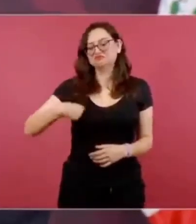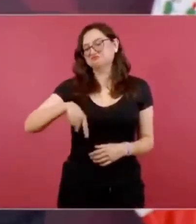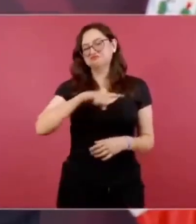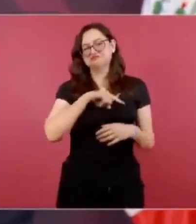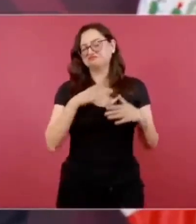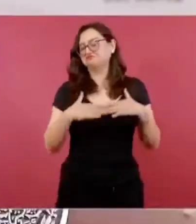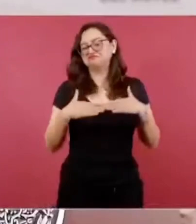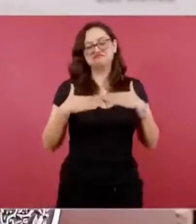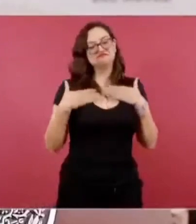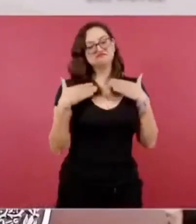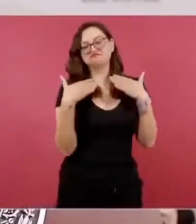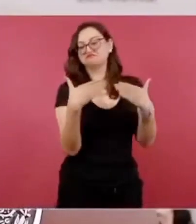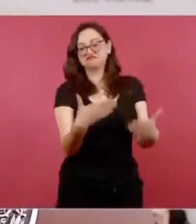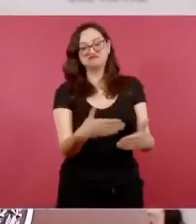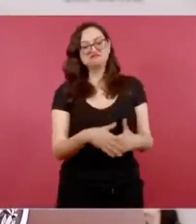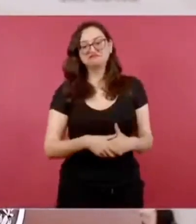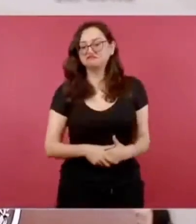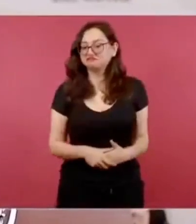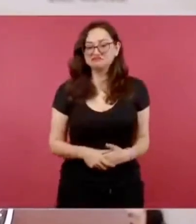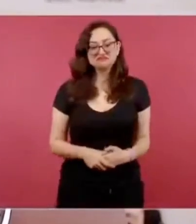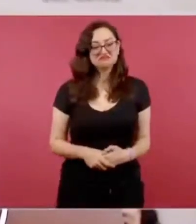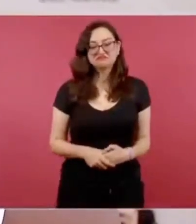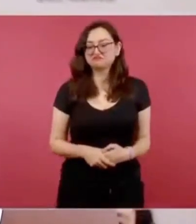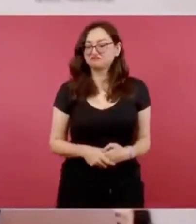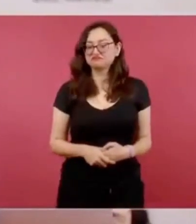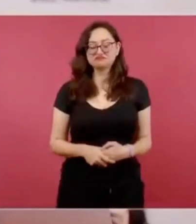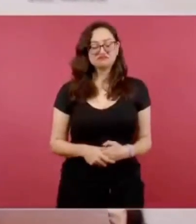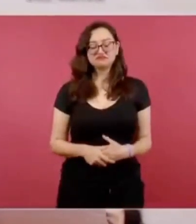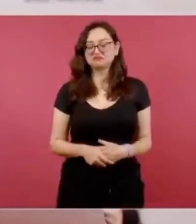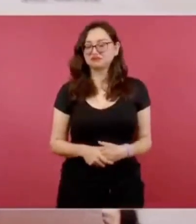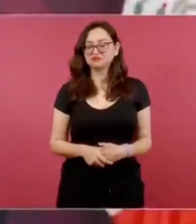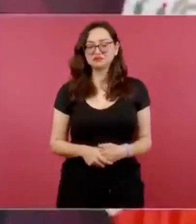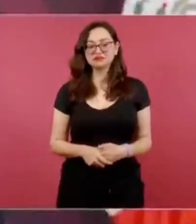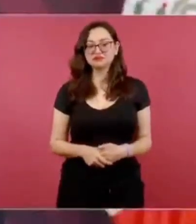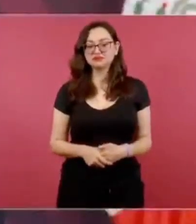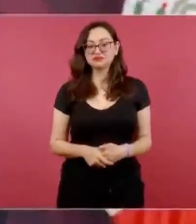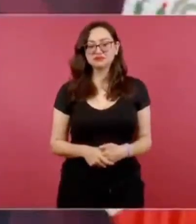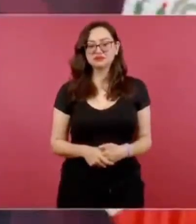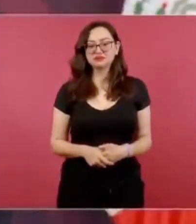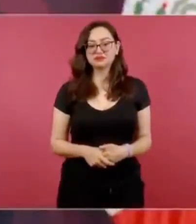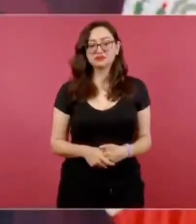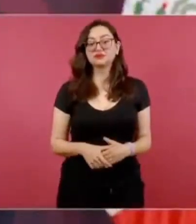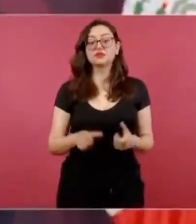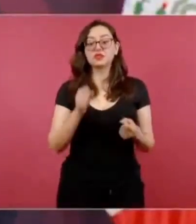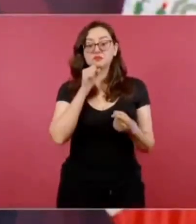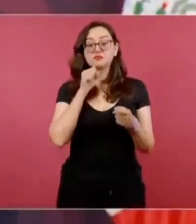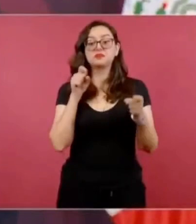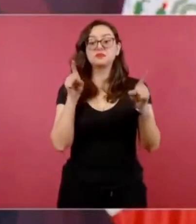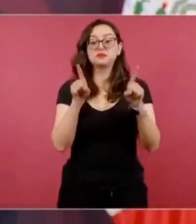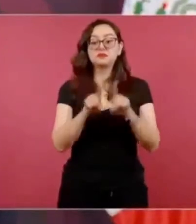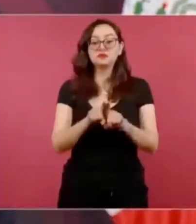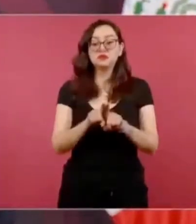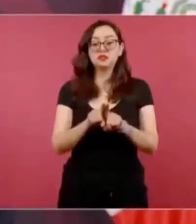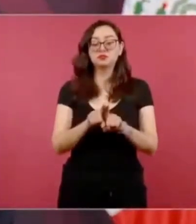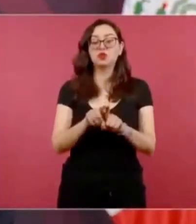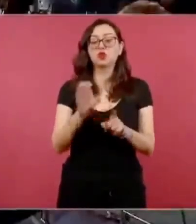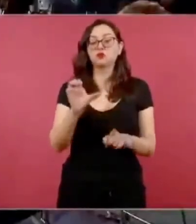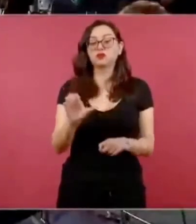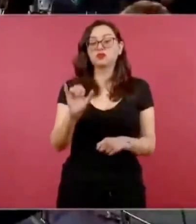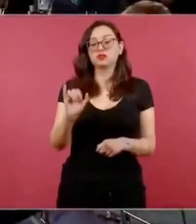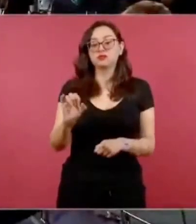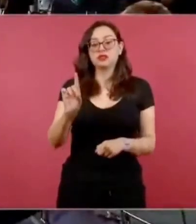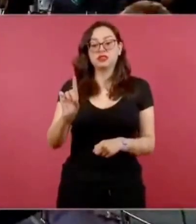a la agencia esa interamericana de derechos humanos, porque esa es